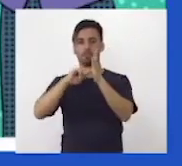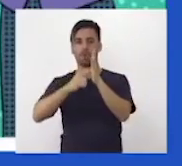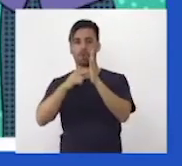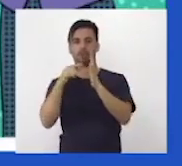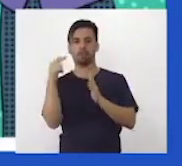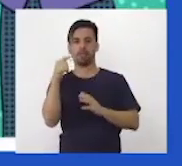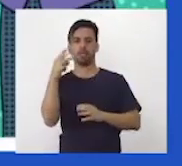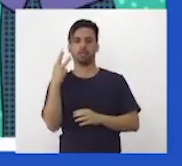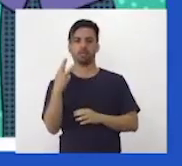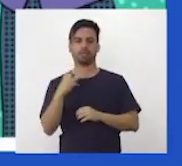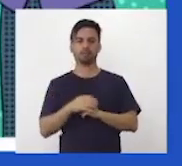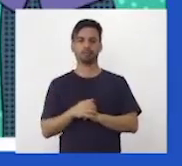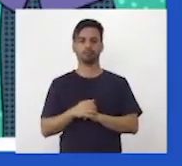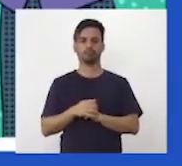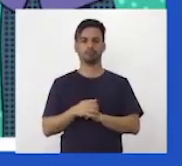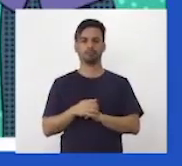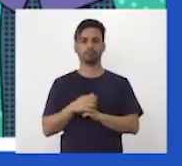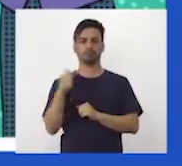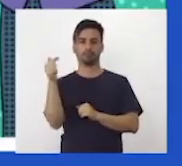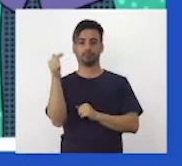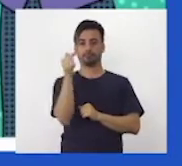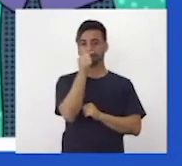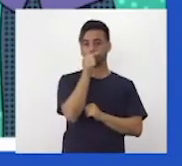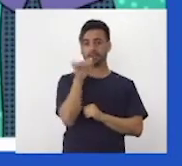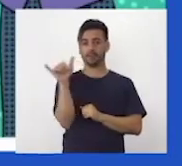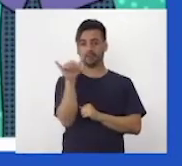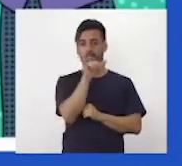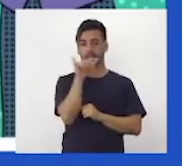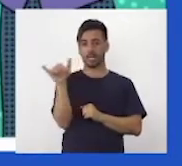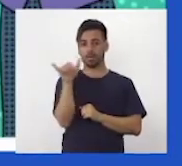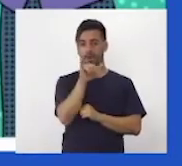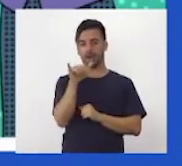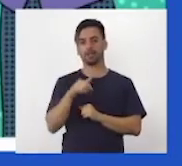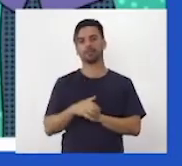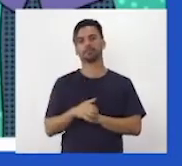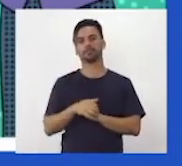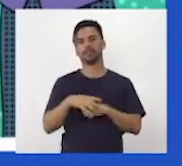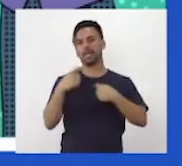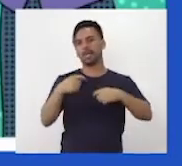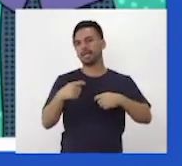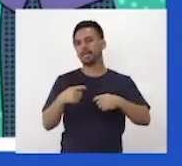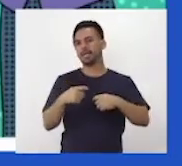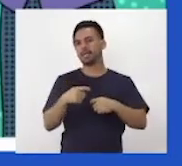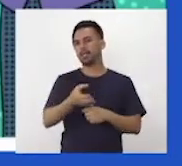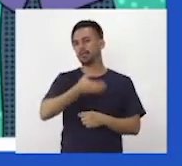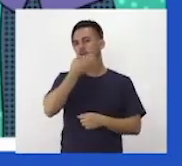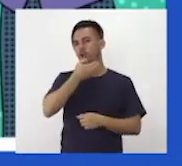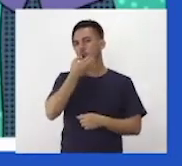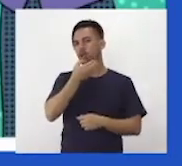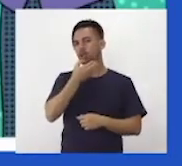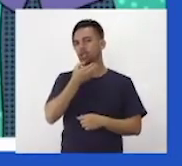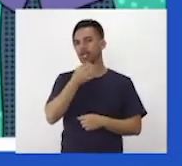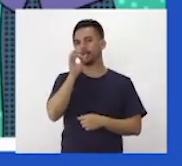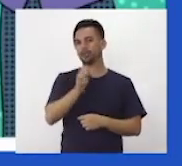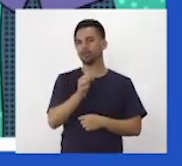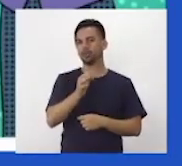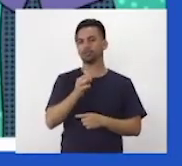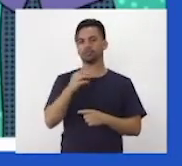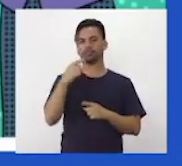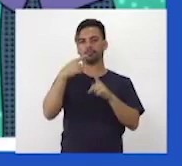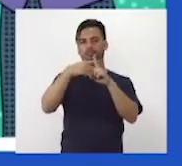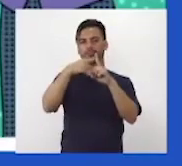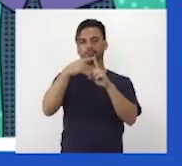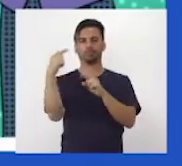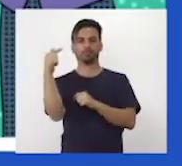signos de los dos factores son iguales. Debes aplicar, recuerda bien, la propiedad de los signos con los